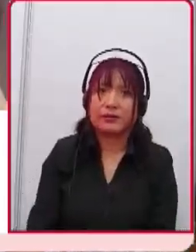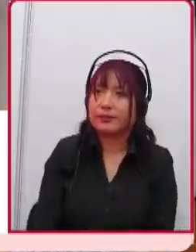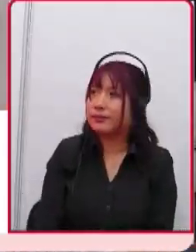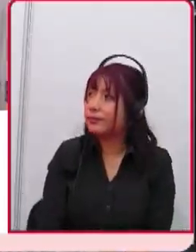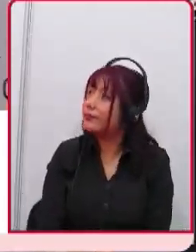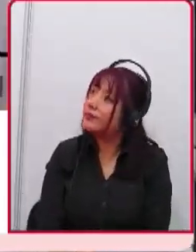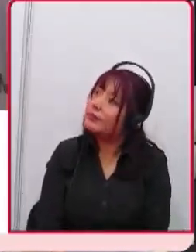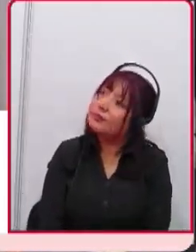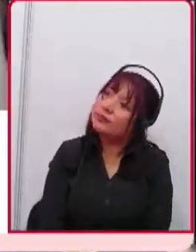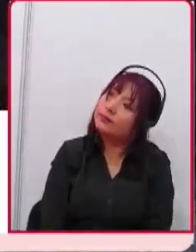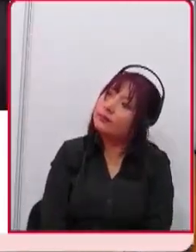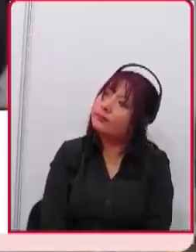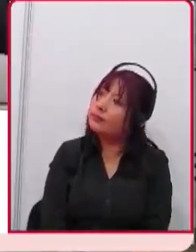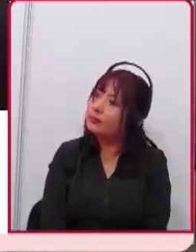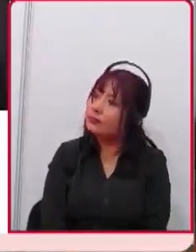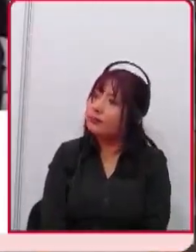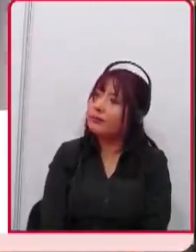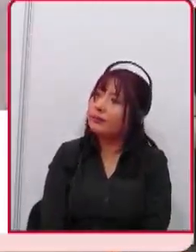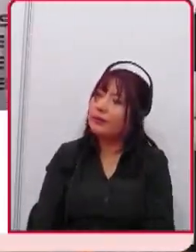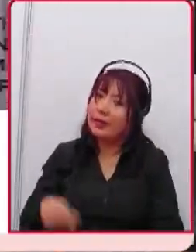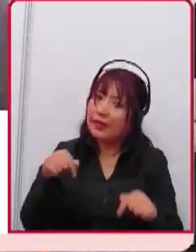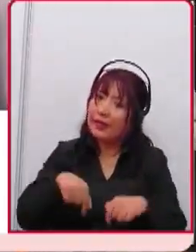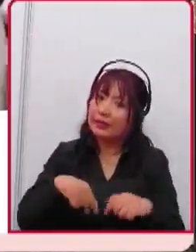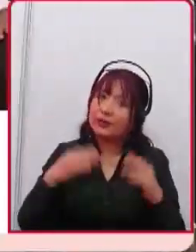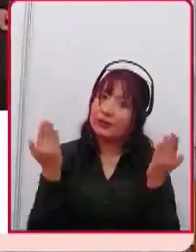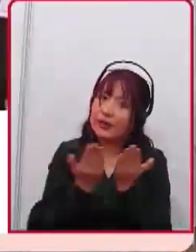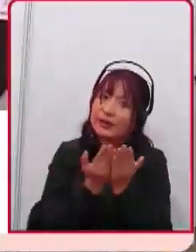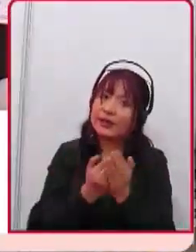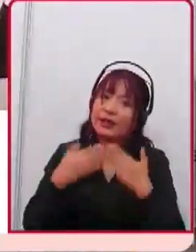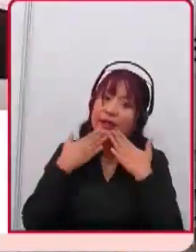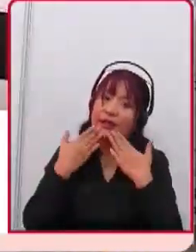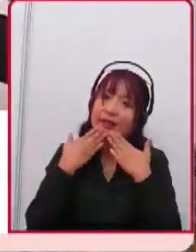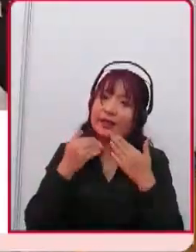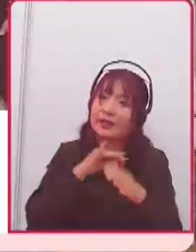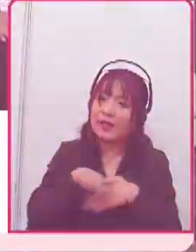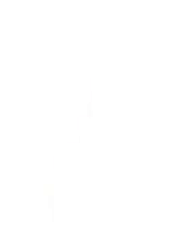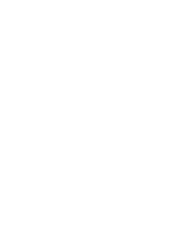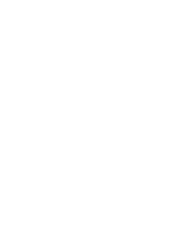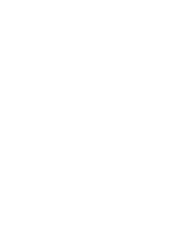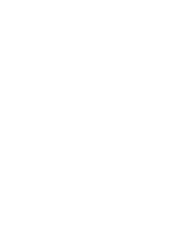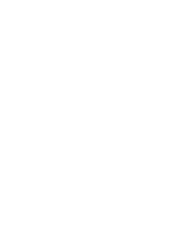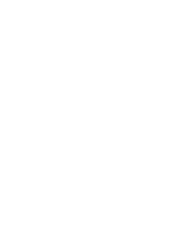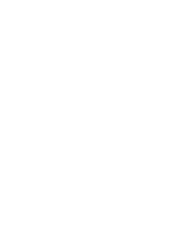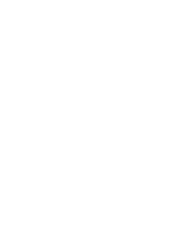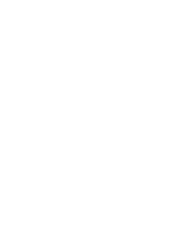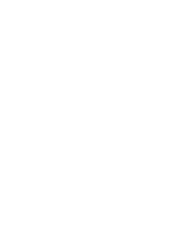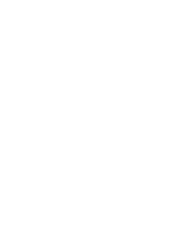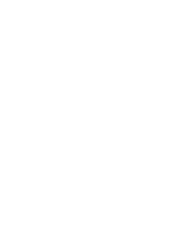Con esto cerramos este bloque. Muchas gracias a todos los participantes.